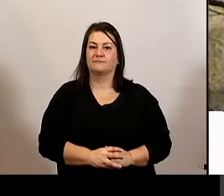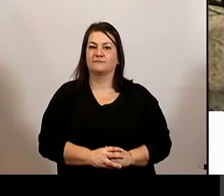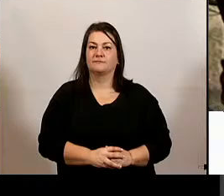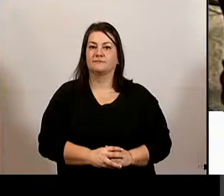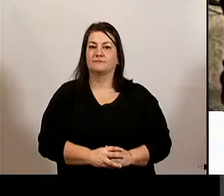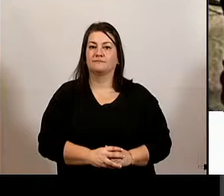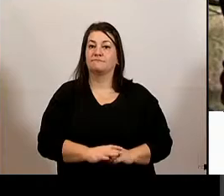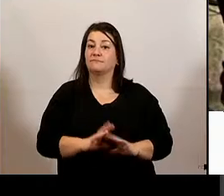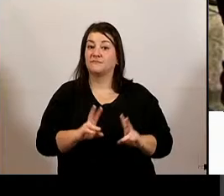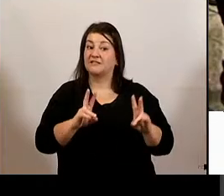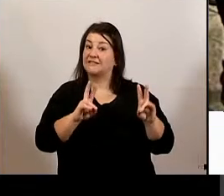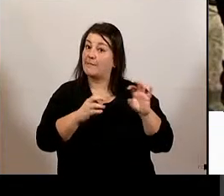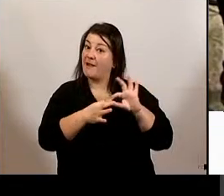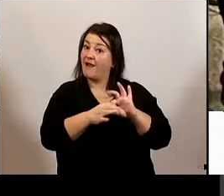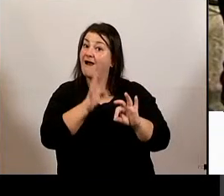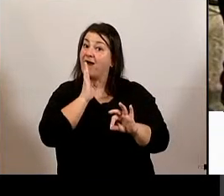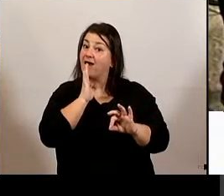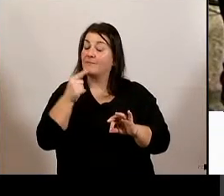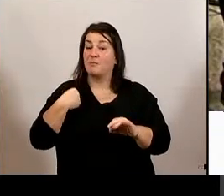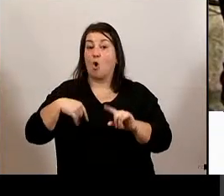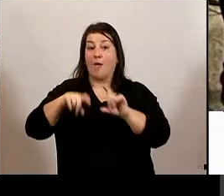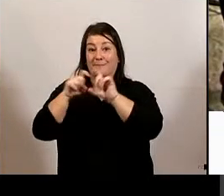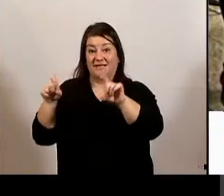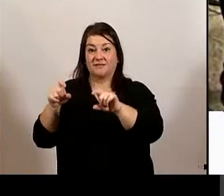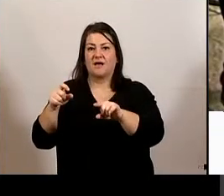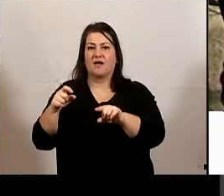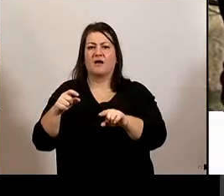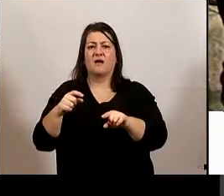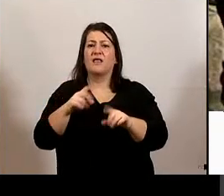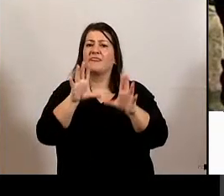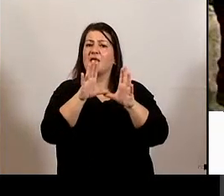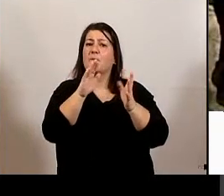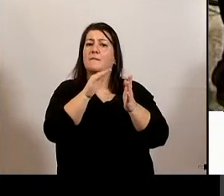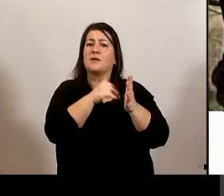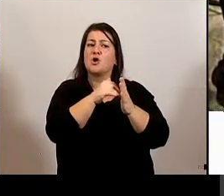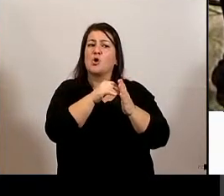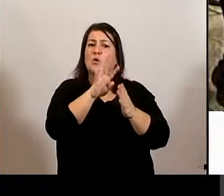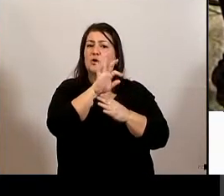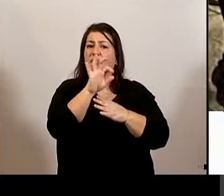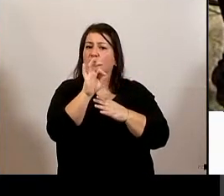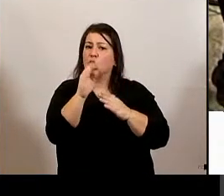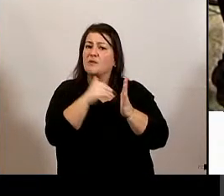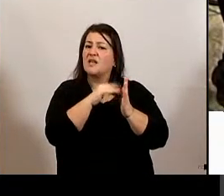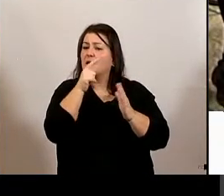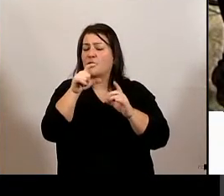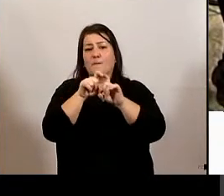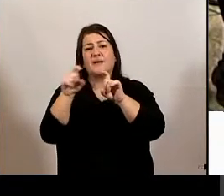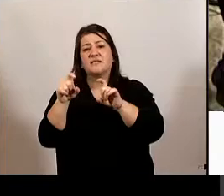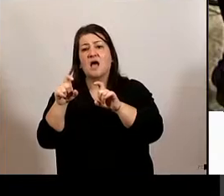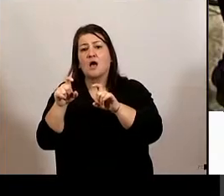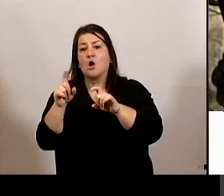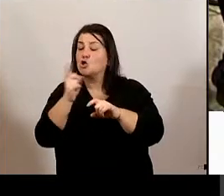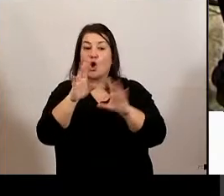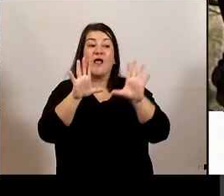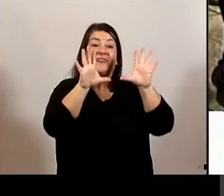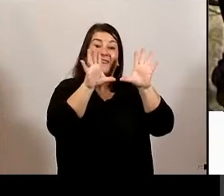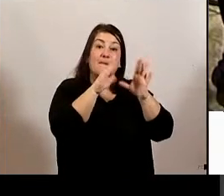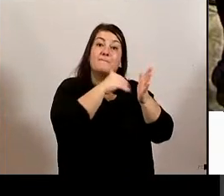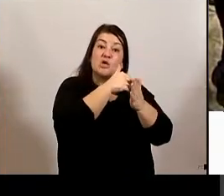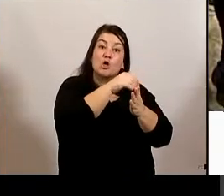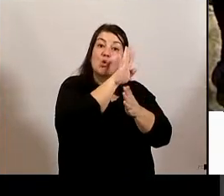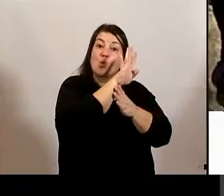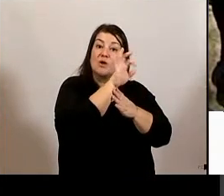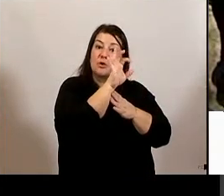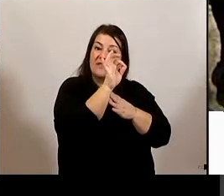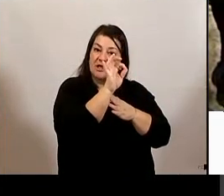Sobre lo mismo, sobre lo de Envisión, consejera. 10.400.000 euros la Junta, ¿y cuánto aporta Envisión? No, son 10.400.000 euros